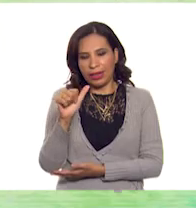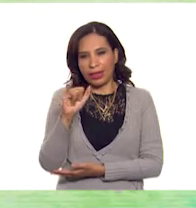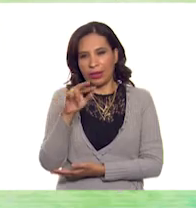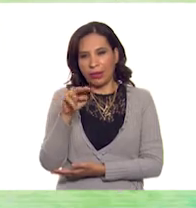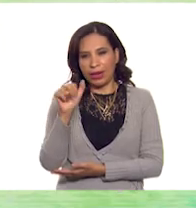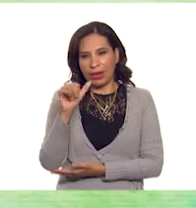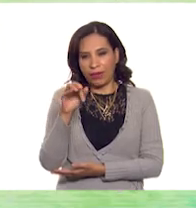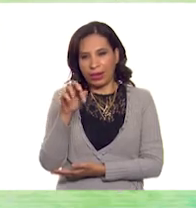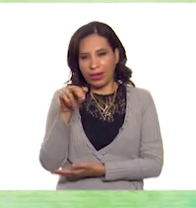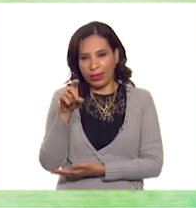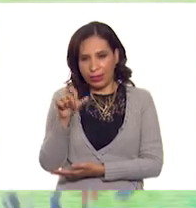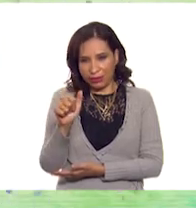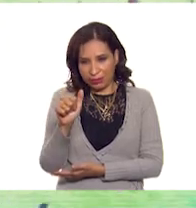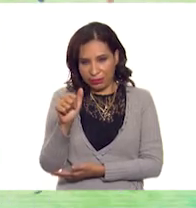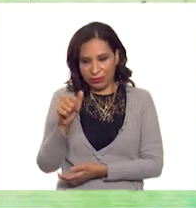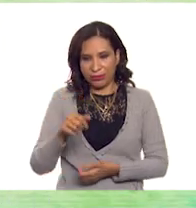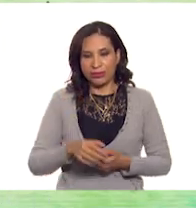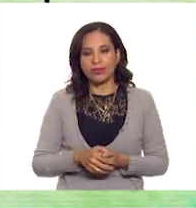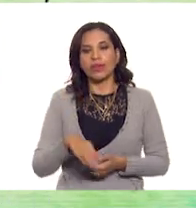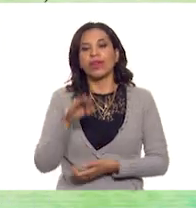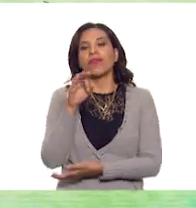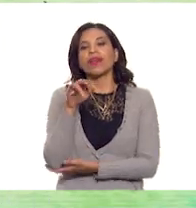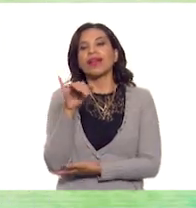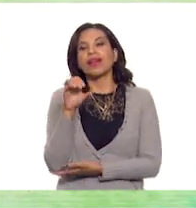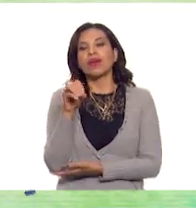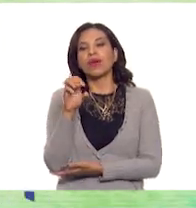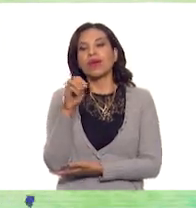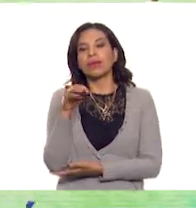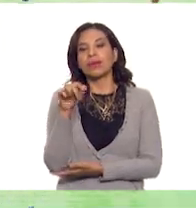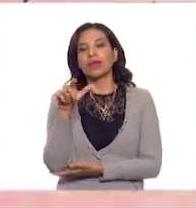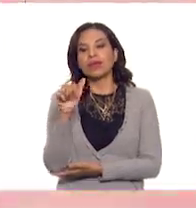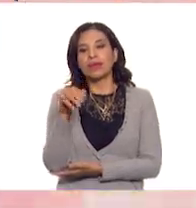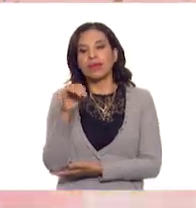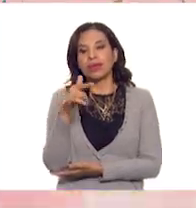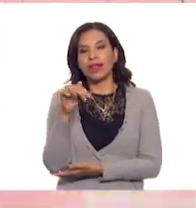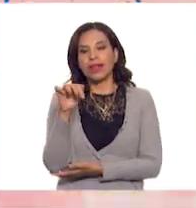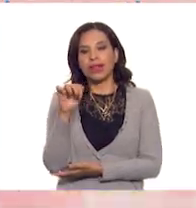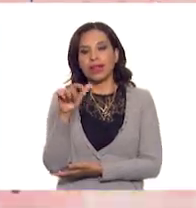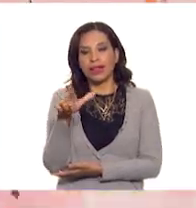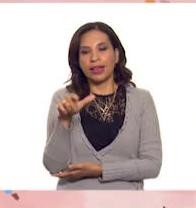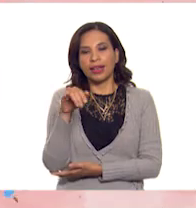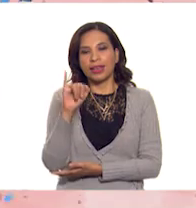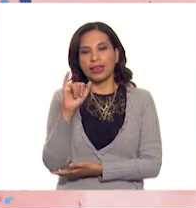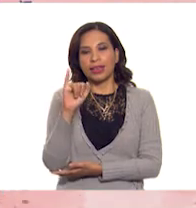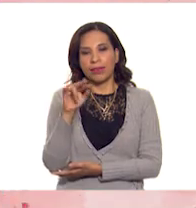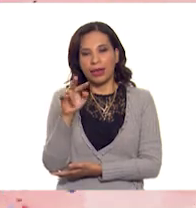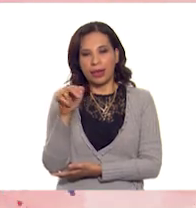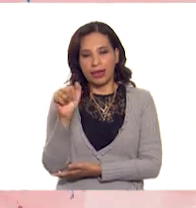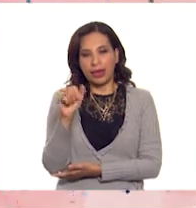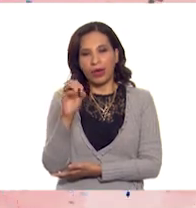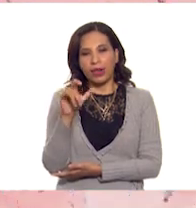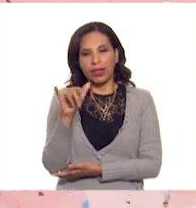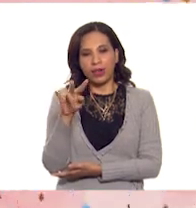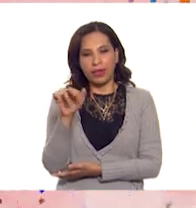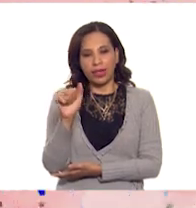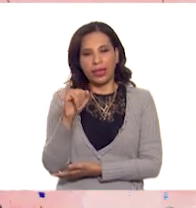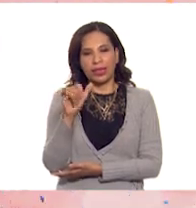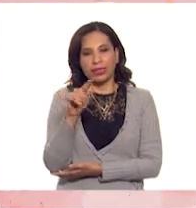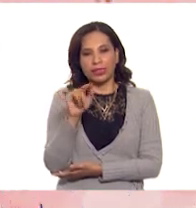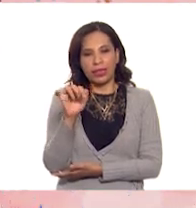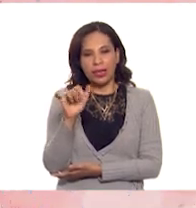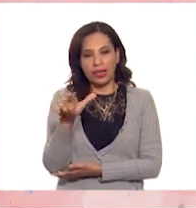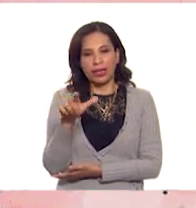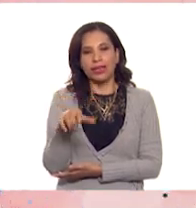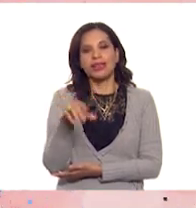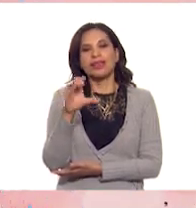Ivana Fernanda. Franco, Emily, Miguel Ángel, Ivana Ramos, Olivia, Itzae,